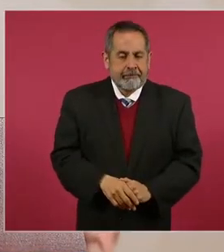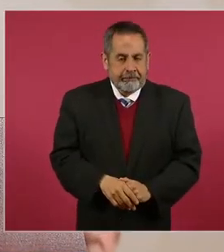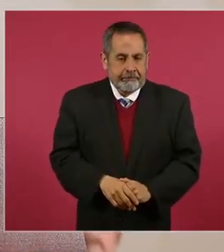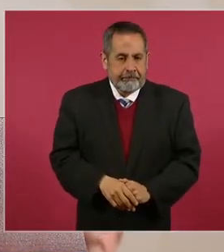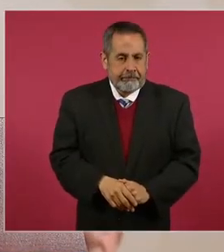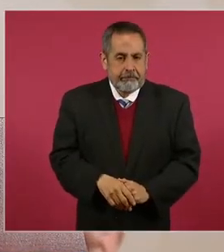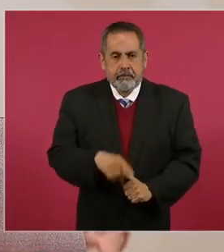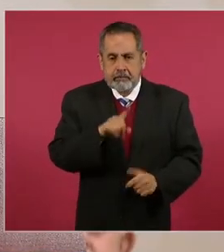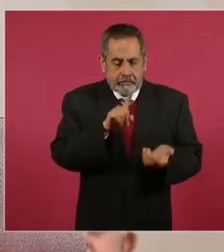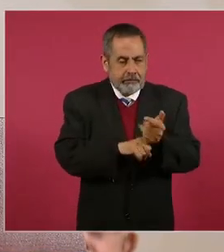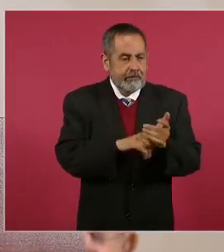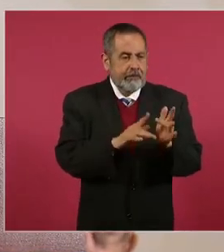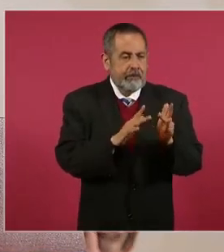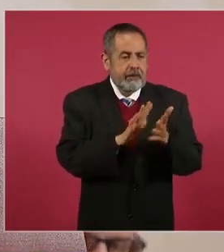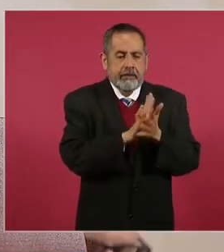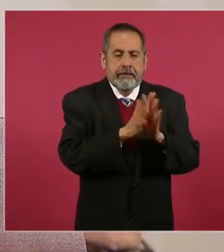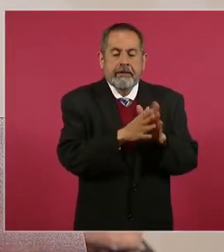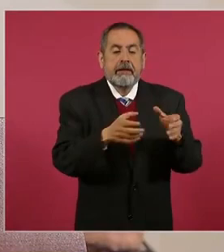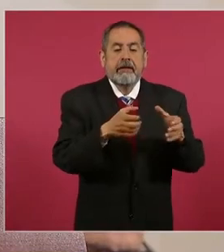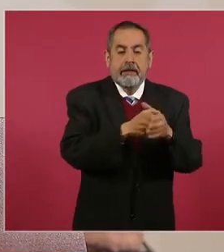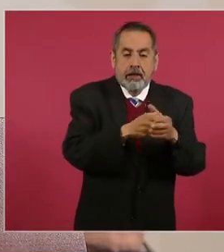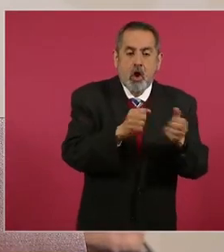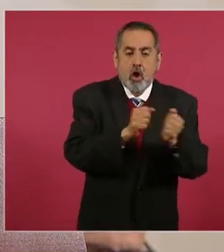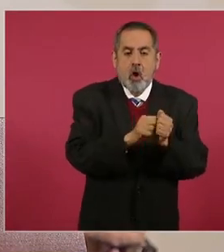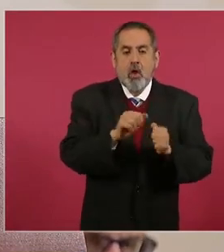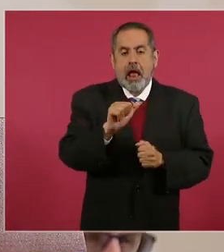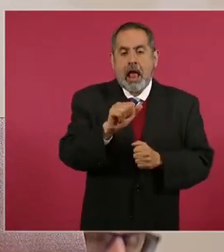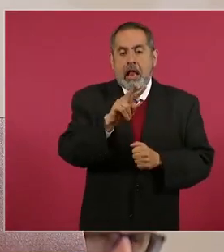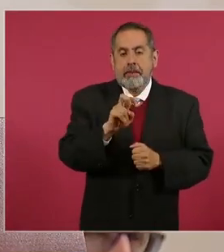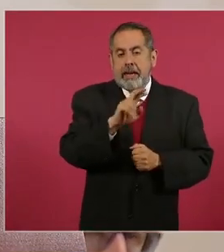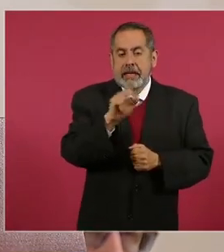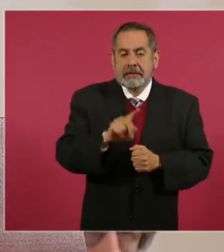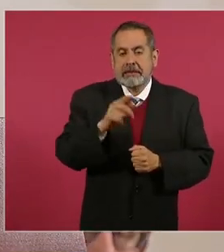y están vinculados a Álvarez y Casa